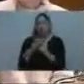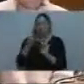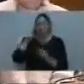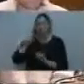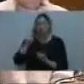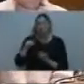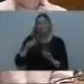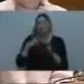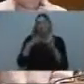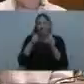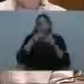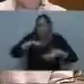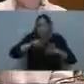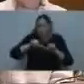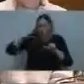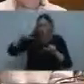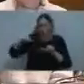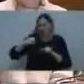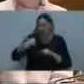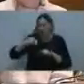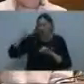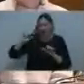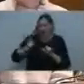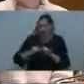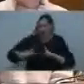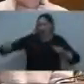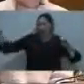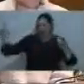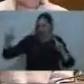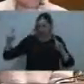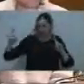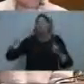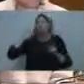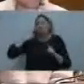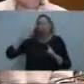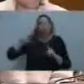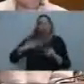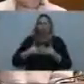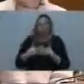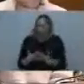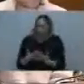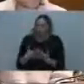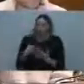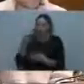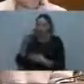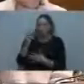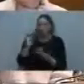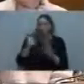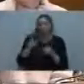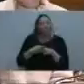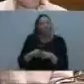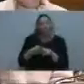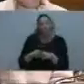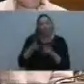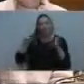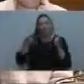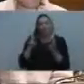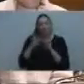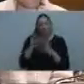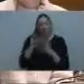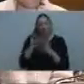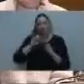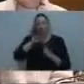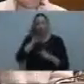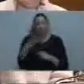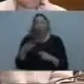historia vieja, larga, pero para mí sobre todo triste. Le veo con buena voluntad, pero yo no comparto su seguridad de que este problema por la visita esté resuelto. A mí me da que